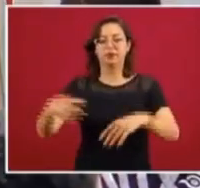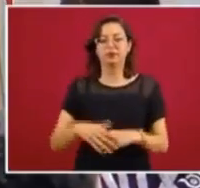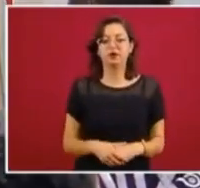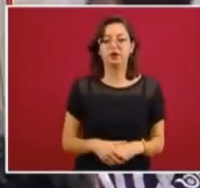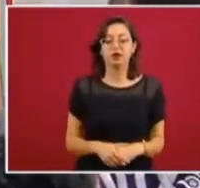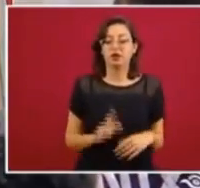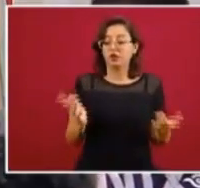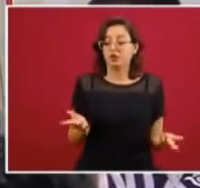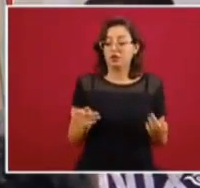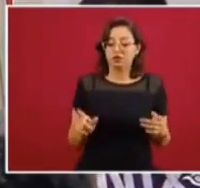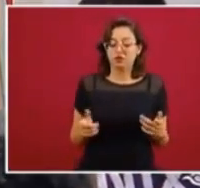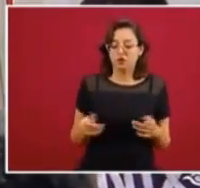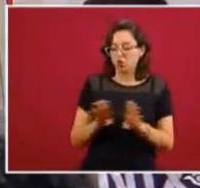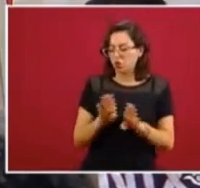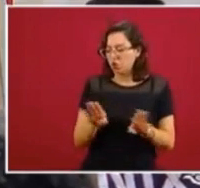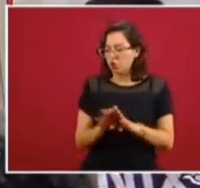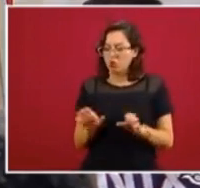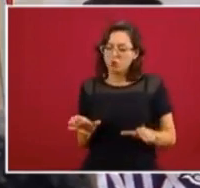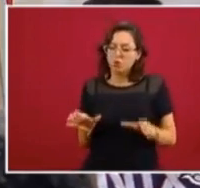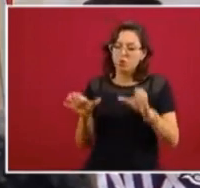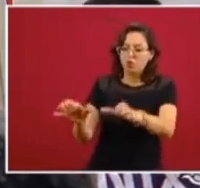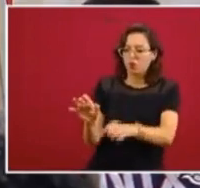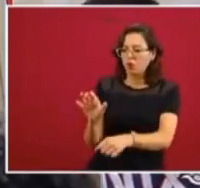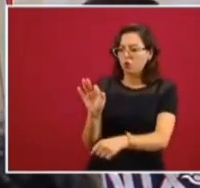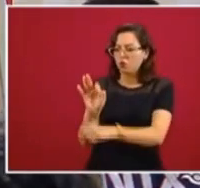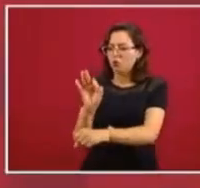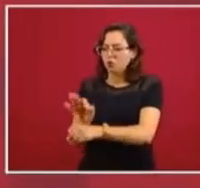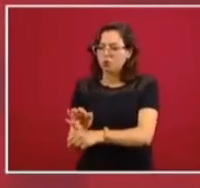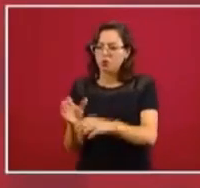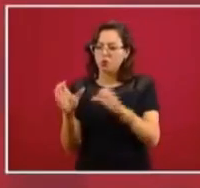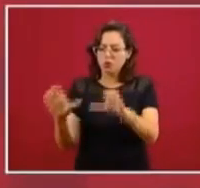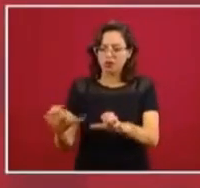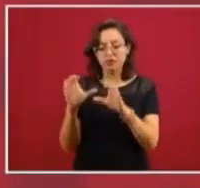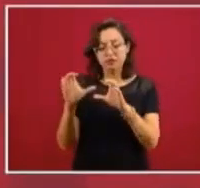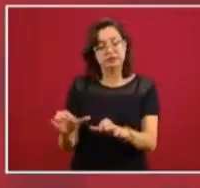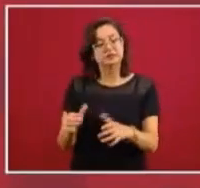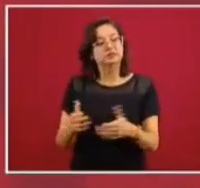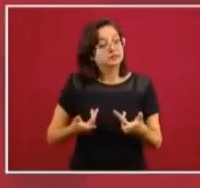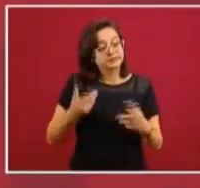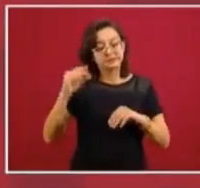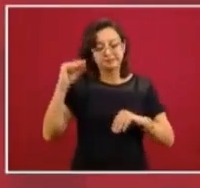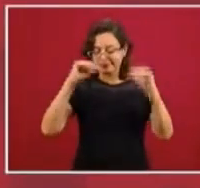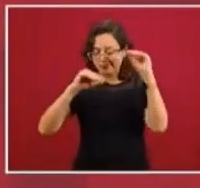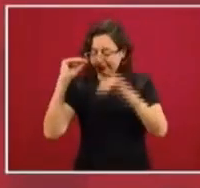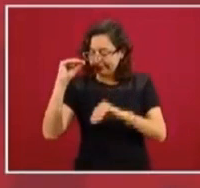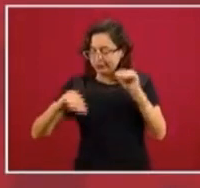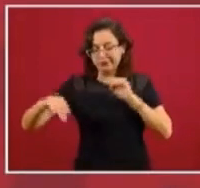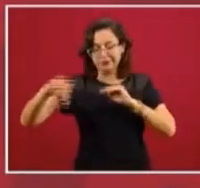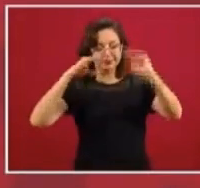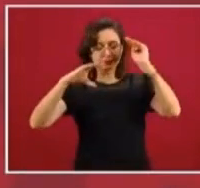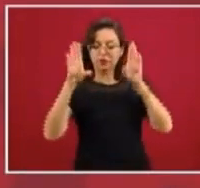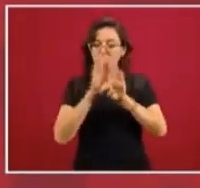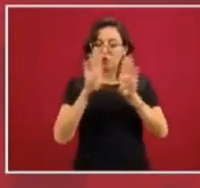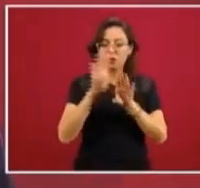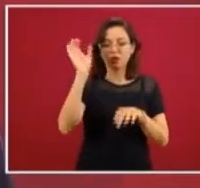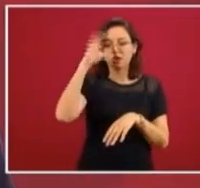estamos analizando con un juicio técnico, con un juicio científico. Una vez más vuelvo a agradecer al CONACYT y a su directora general y a